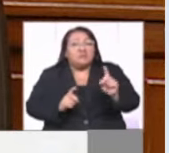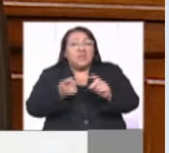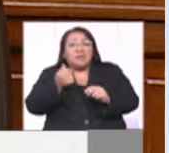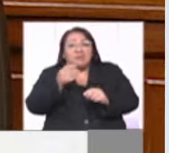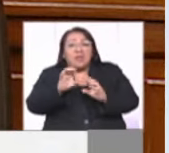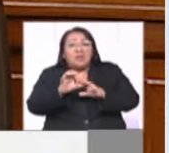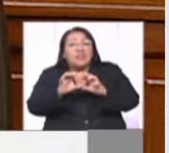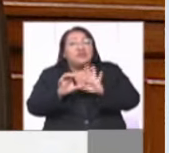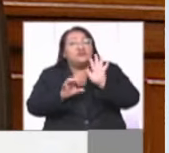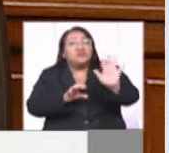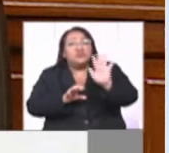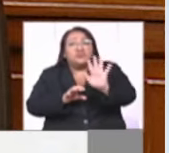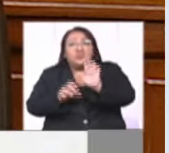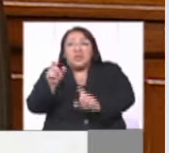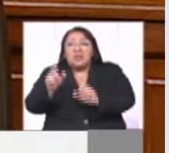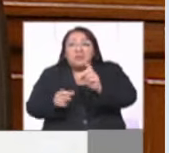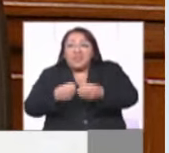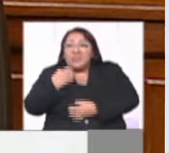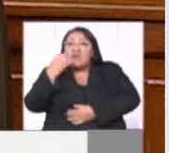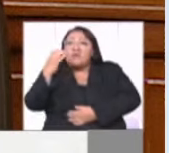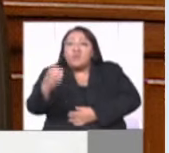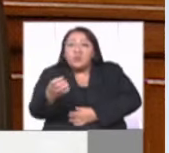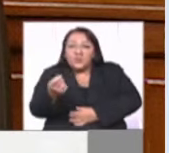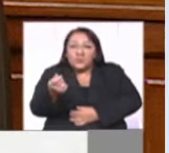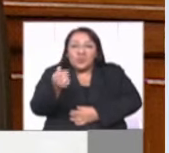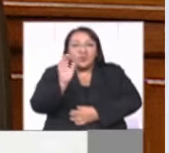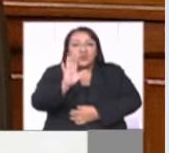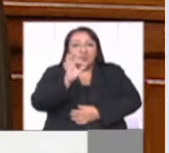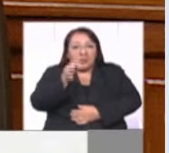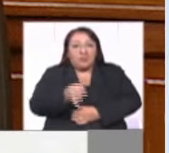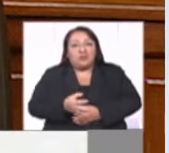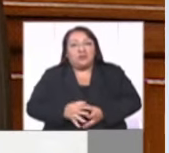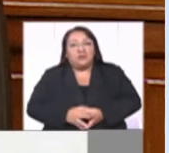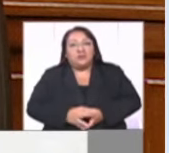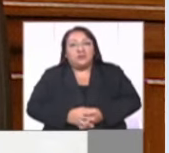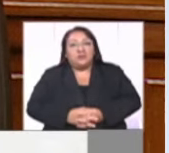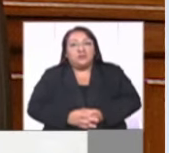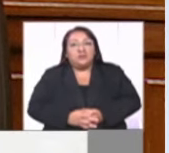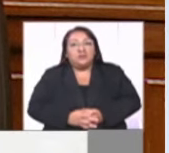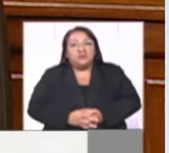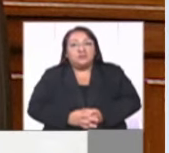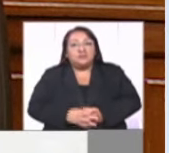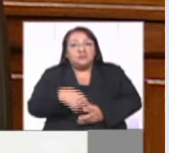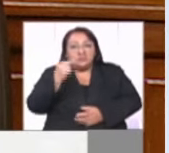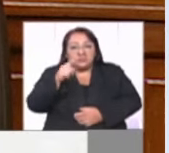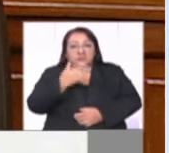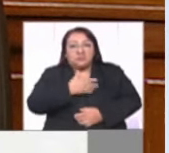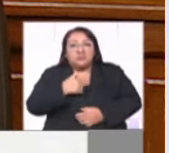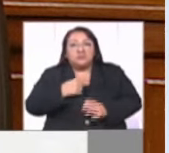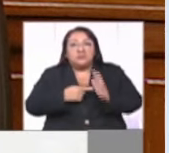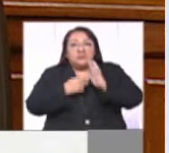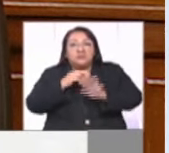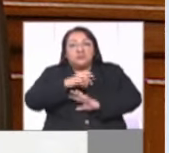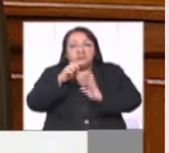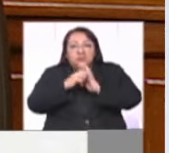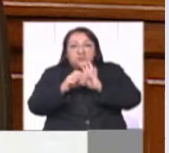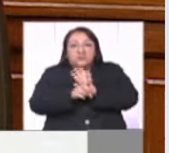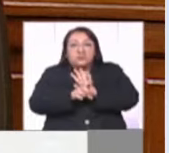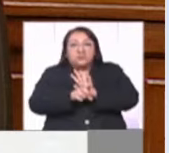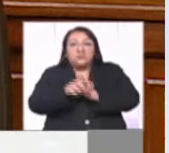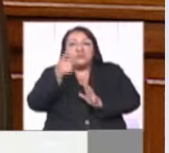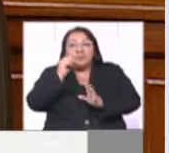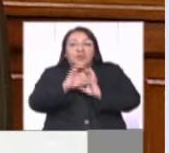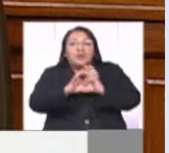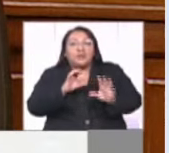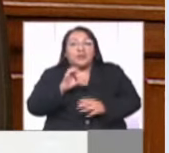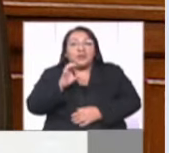estamos devolviendo el dinero a quienes realmente corresponden. Por ello, presenté este proyecto de ley para el